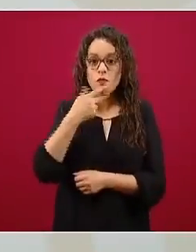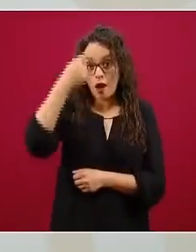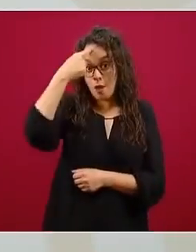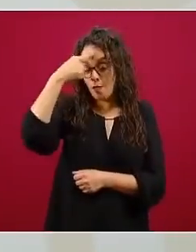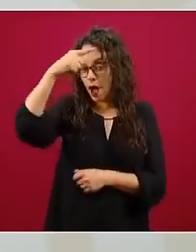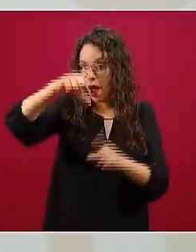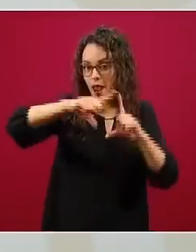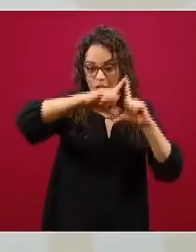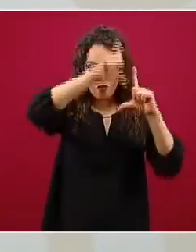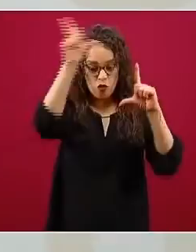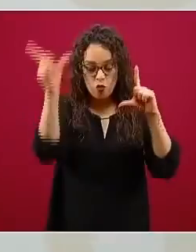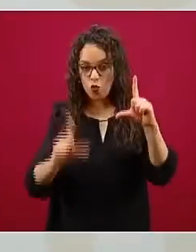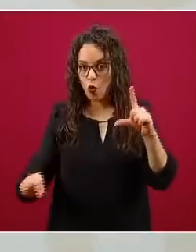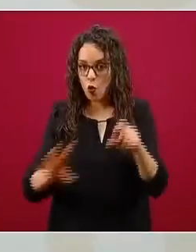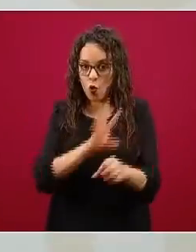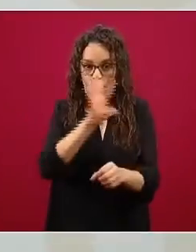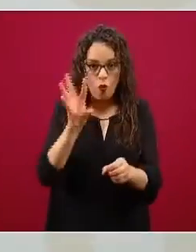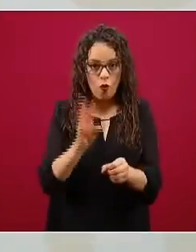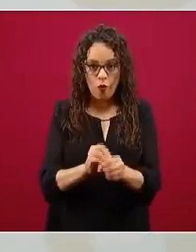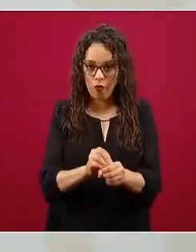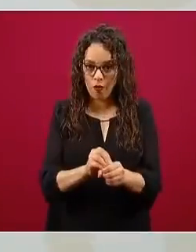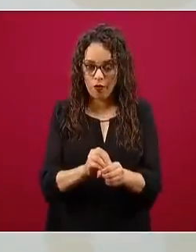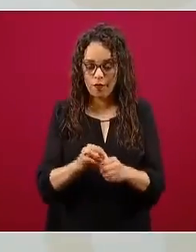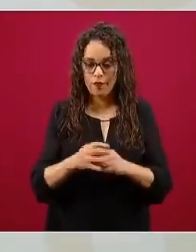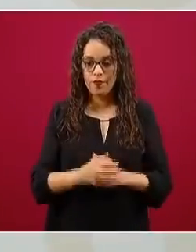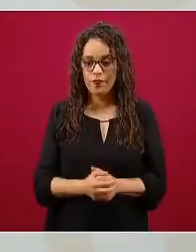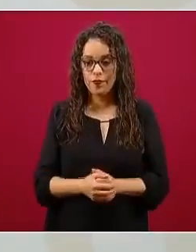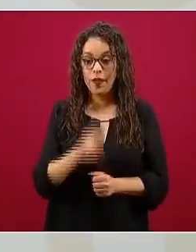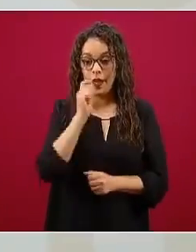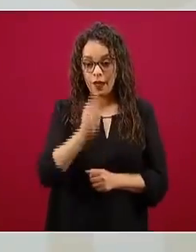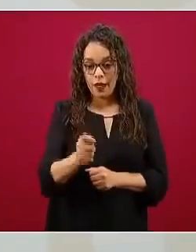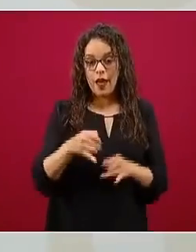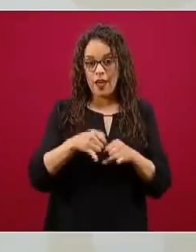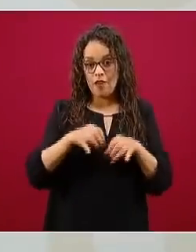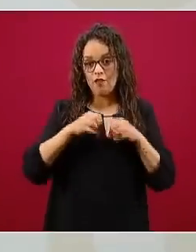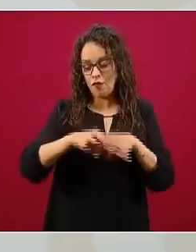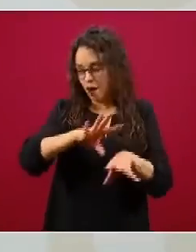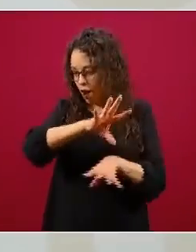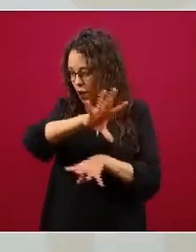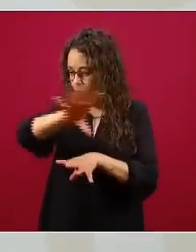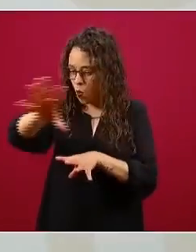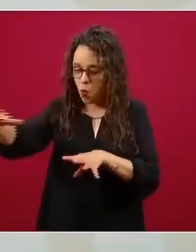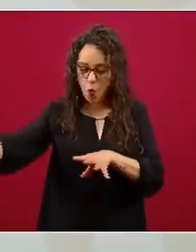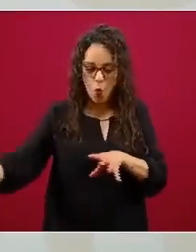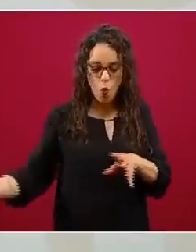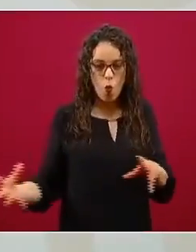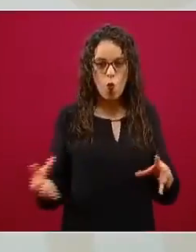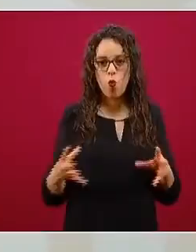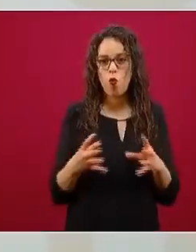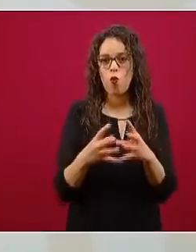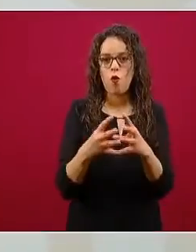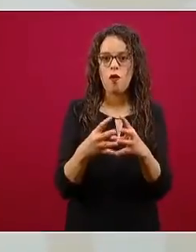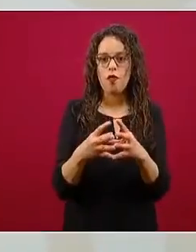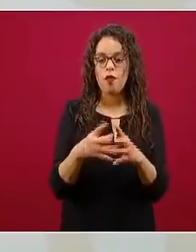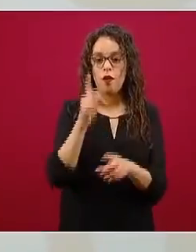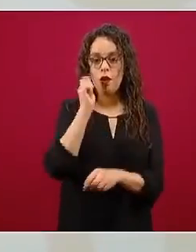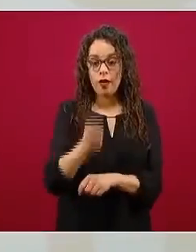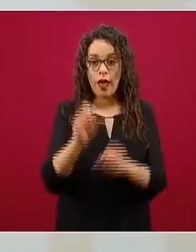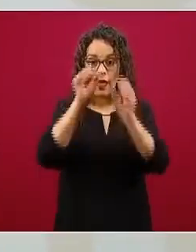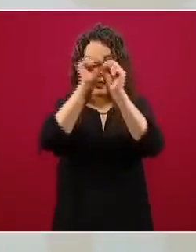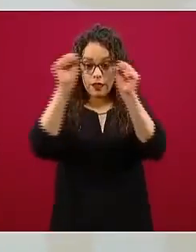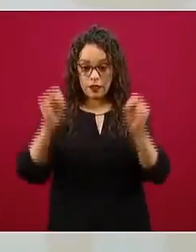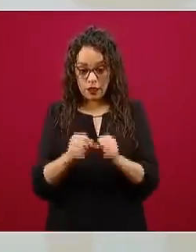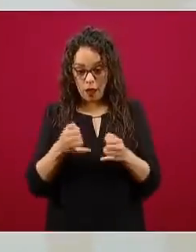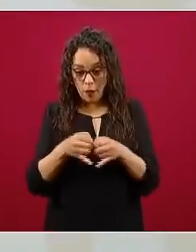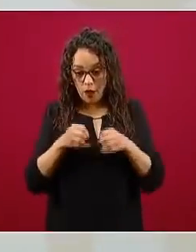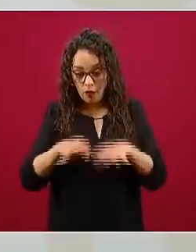ya empezaremos a tener una reconciliación de información de lo que es directamente observable por los sistemas de información de salud y